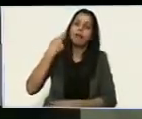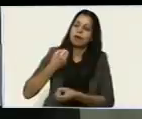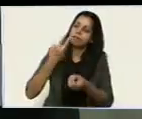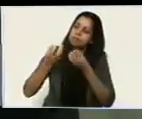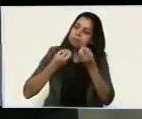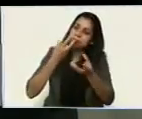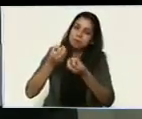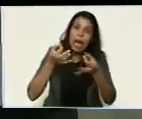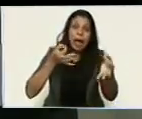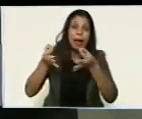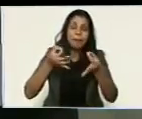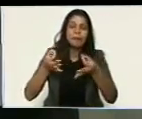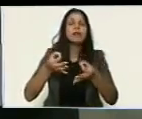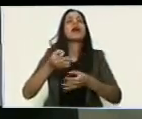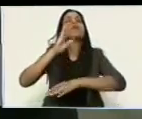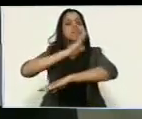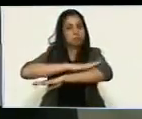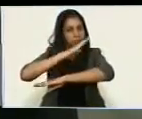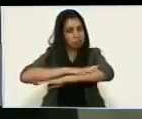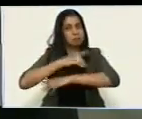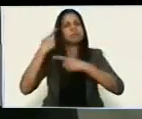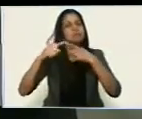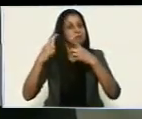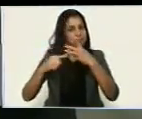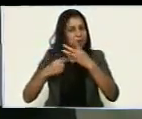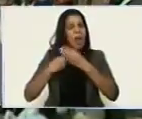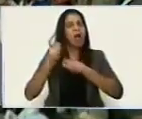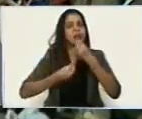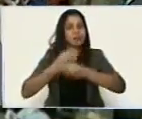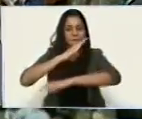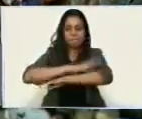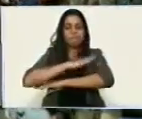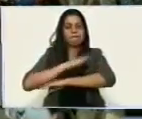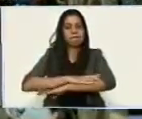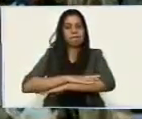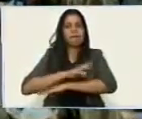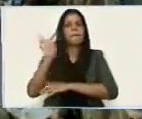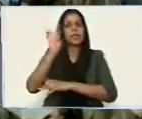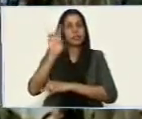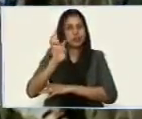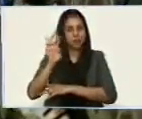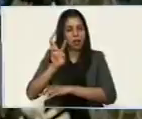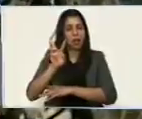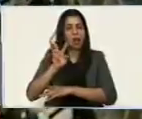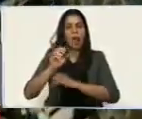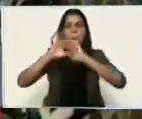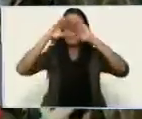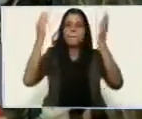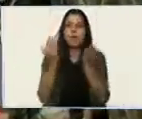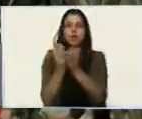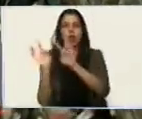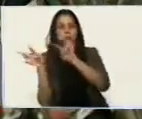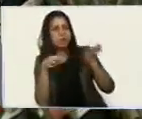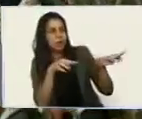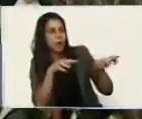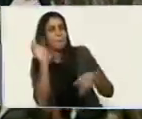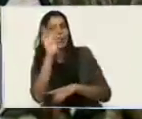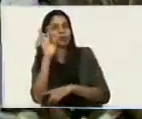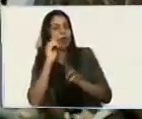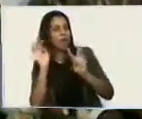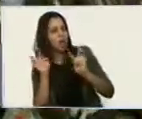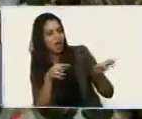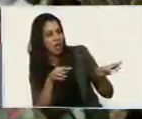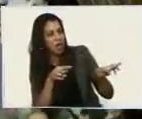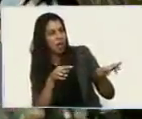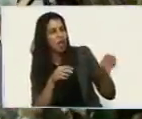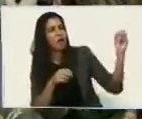misión cumplida a nuestro pueblo, misión cumplida a la patria, misión cumplida al mundo entero que vea a Venezuela como un